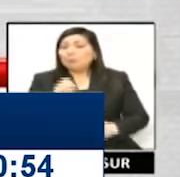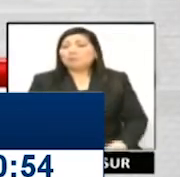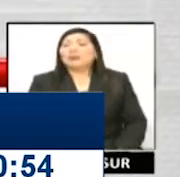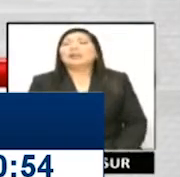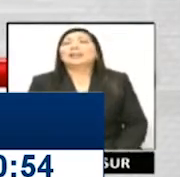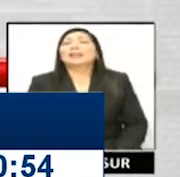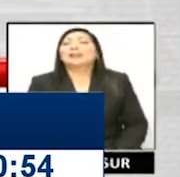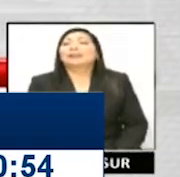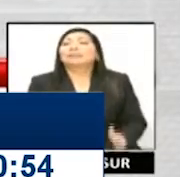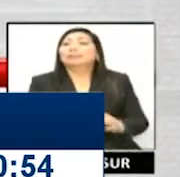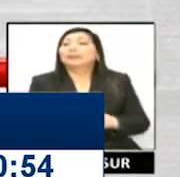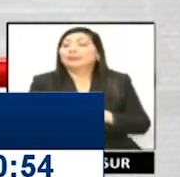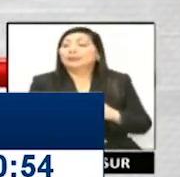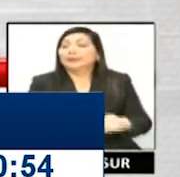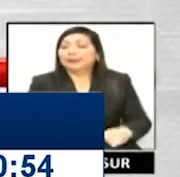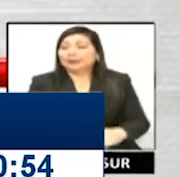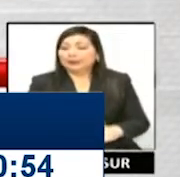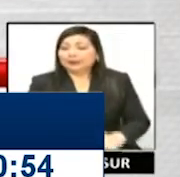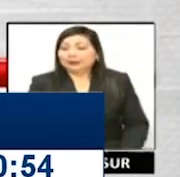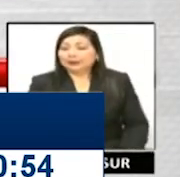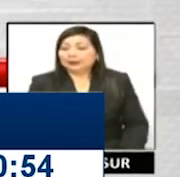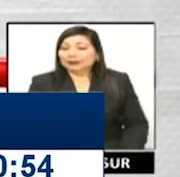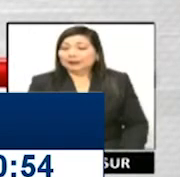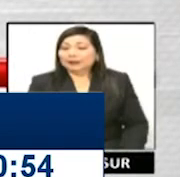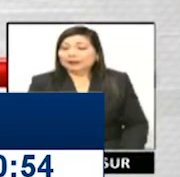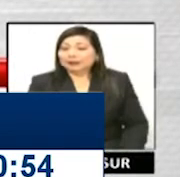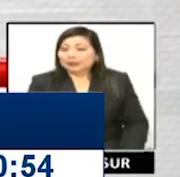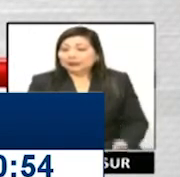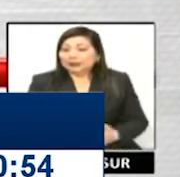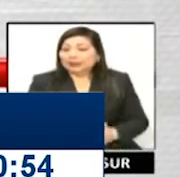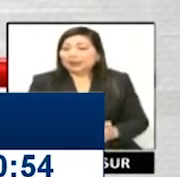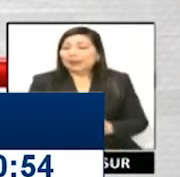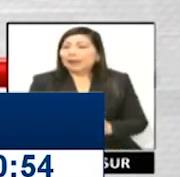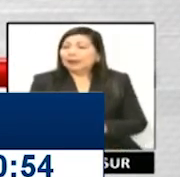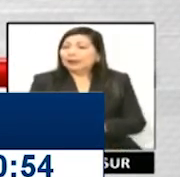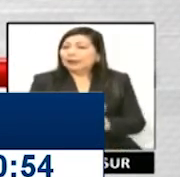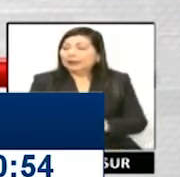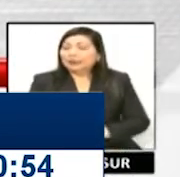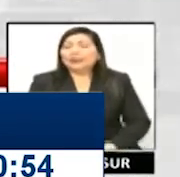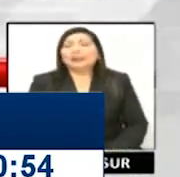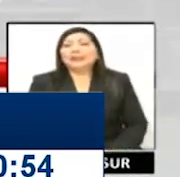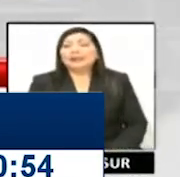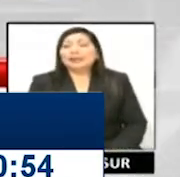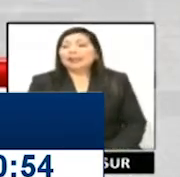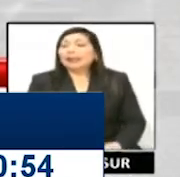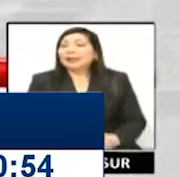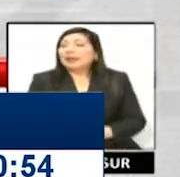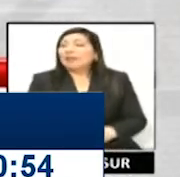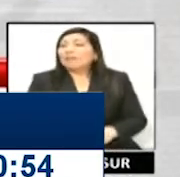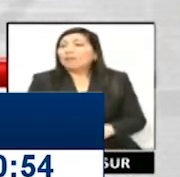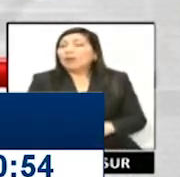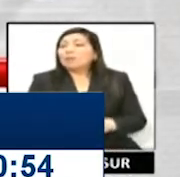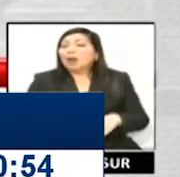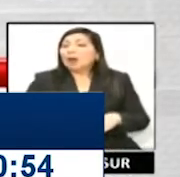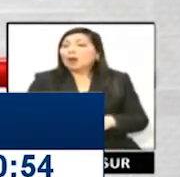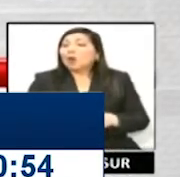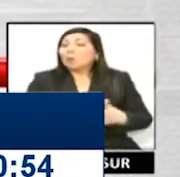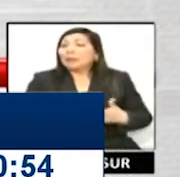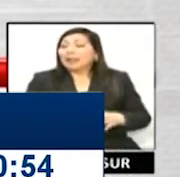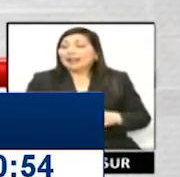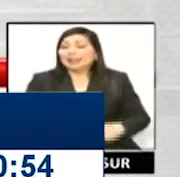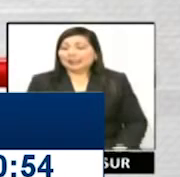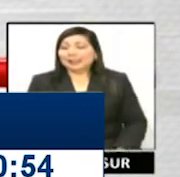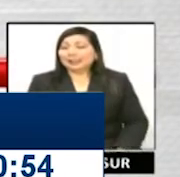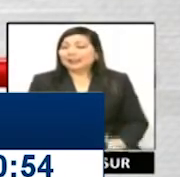las organizaciones internacionales, su alcance de los privilegios e inmunidades y qué tipos de convenios pueden realizarse con